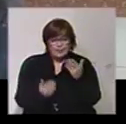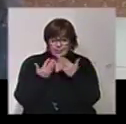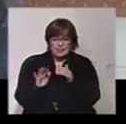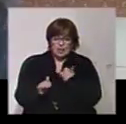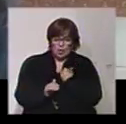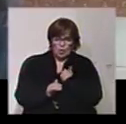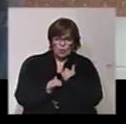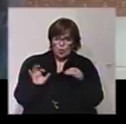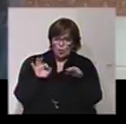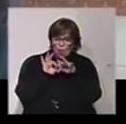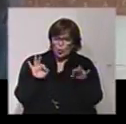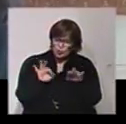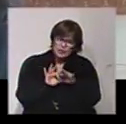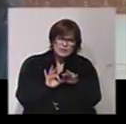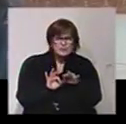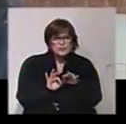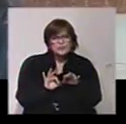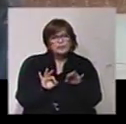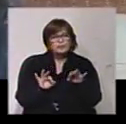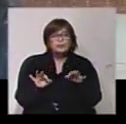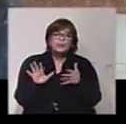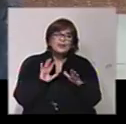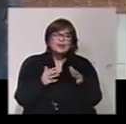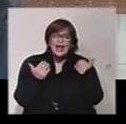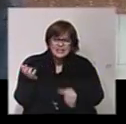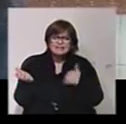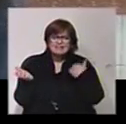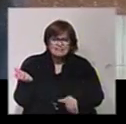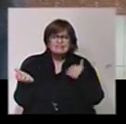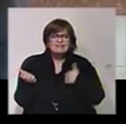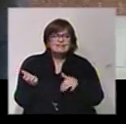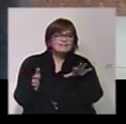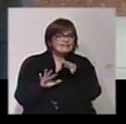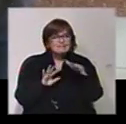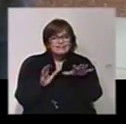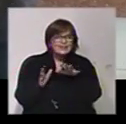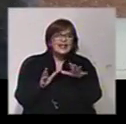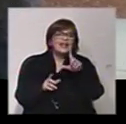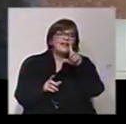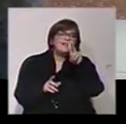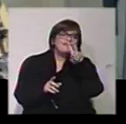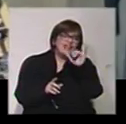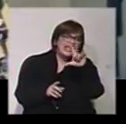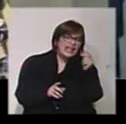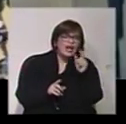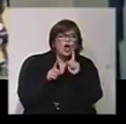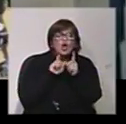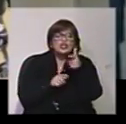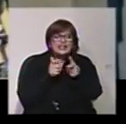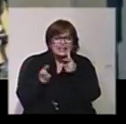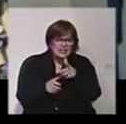mis inicios musicales son más rockeros, ska rock, La Vela, 11 tiros,